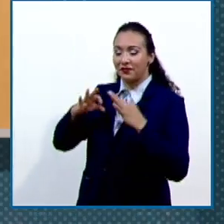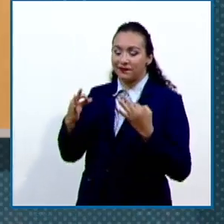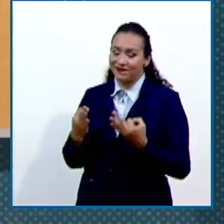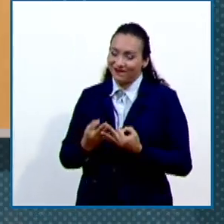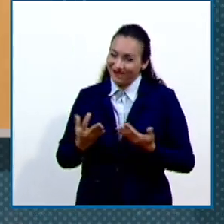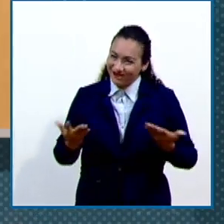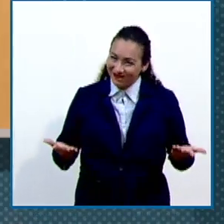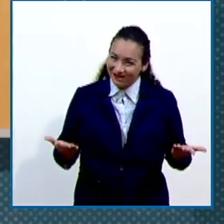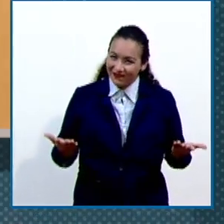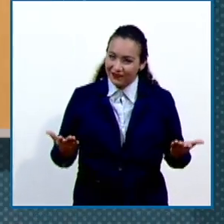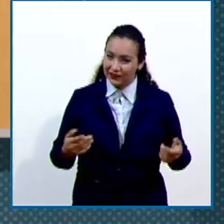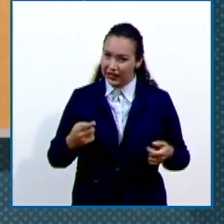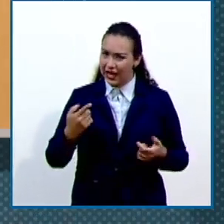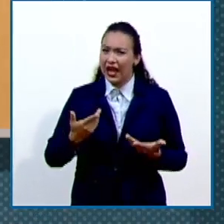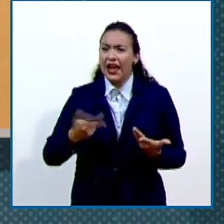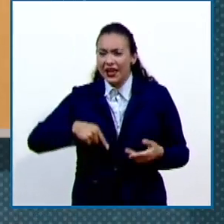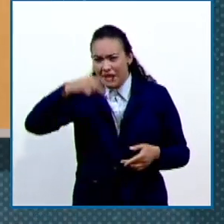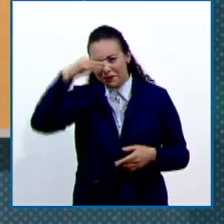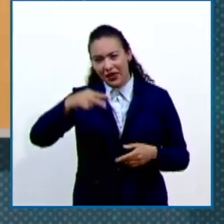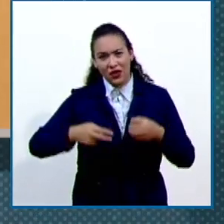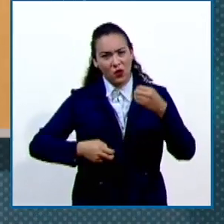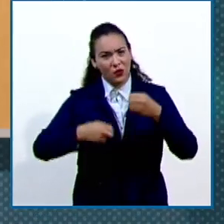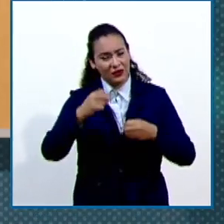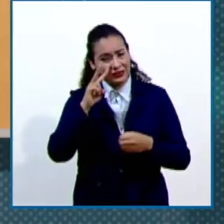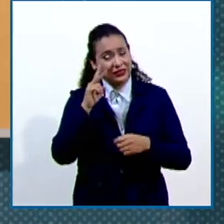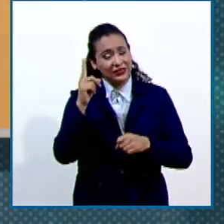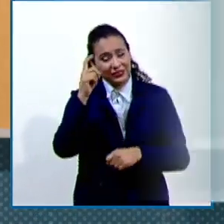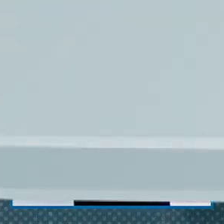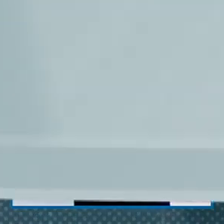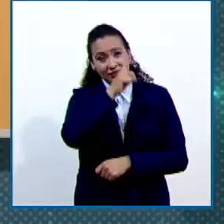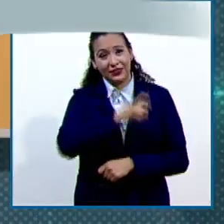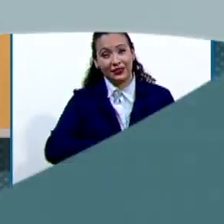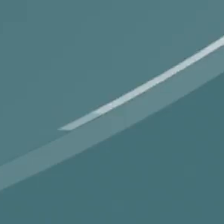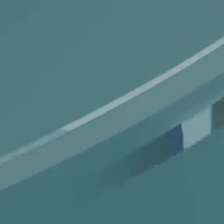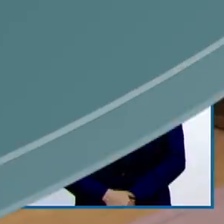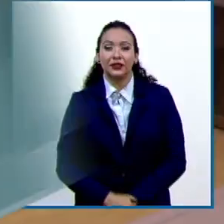es la justicia en México se ve complicada.